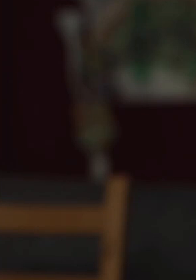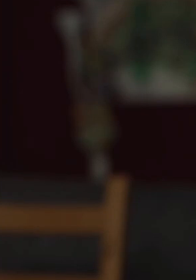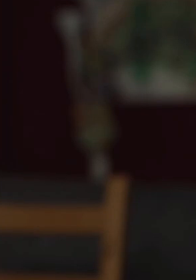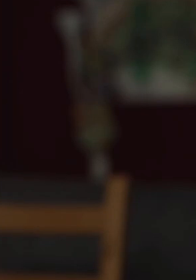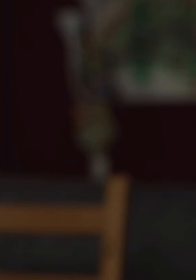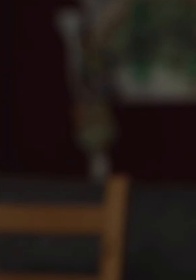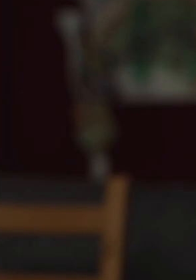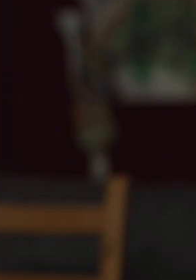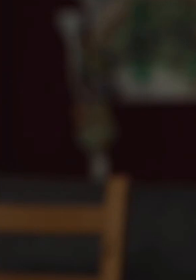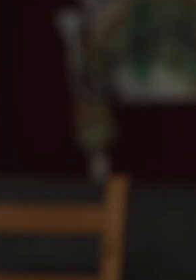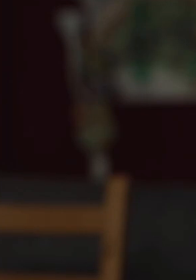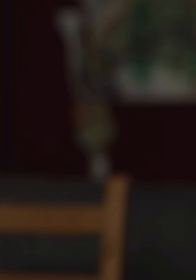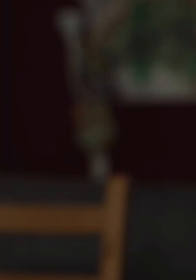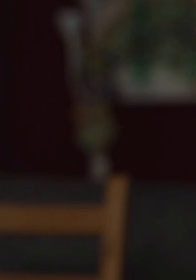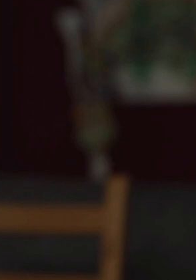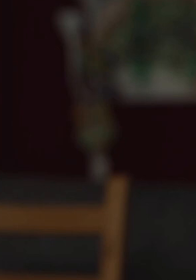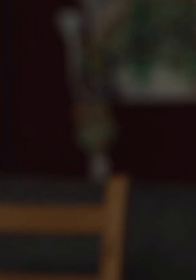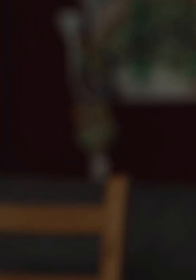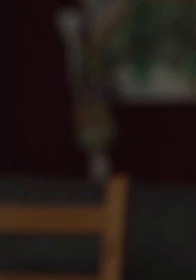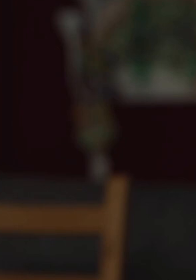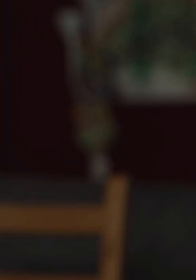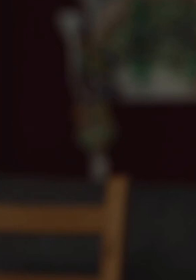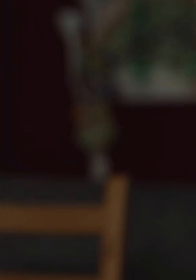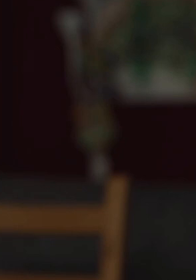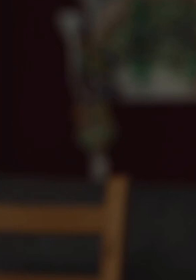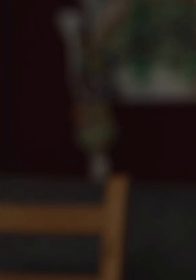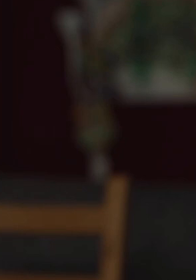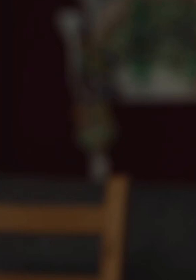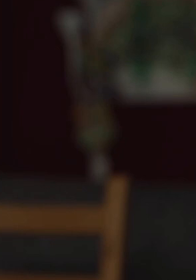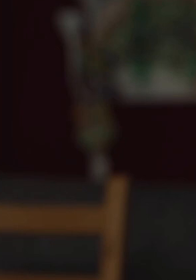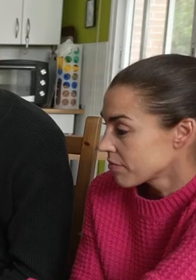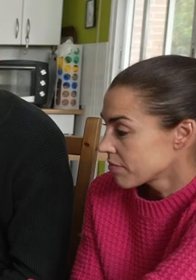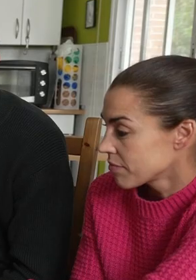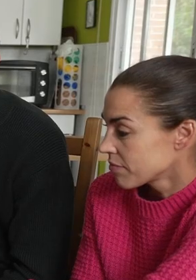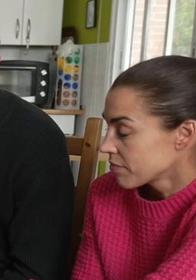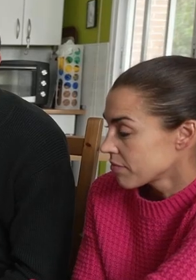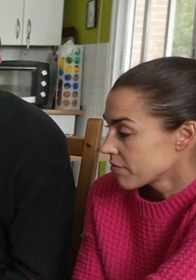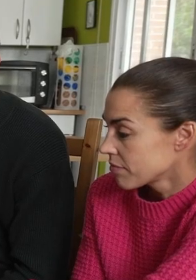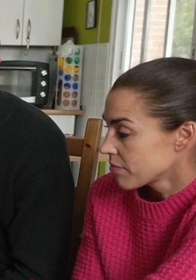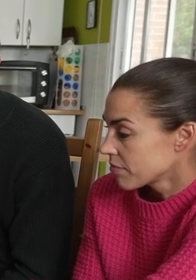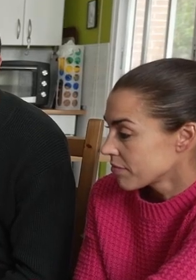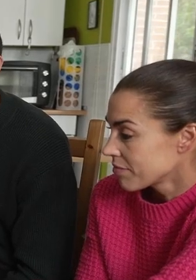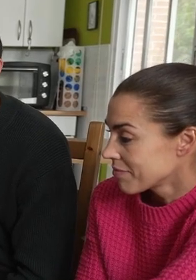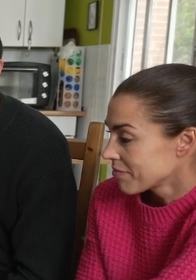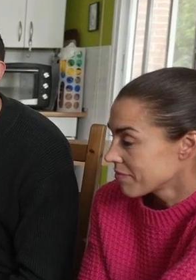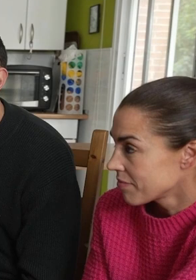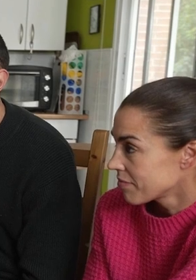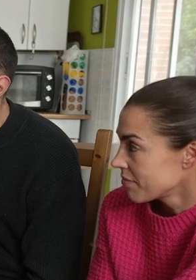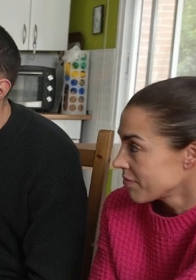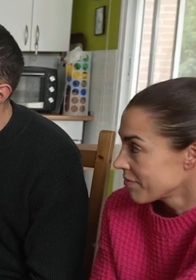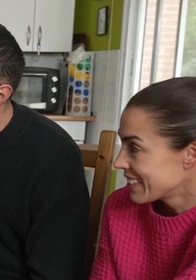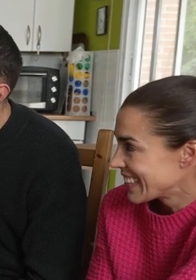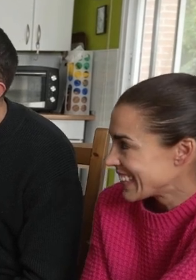persona con sus discapacidades, con sus proyectos de vida, que también los tienen que tener. ¿Quieres que vayamos